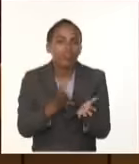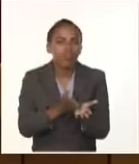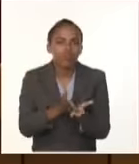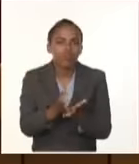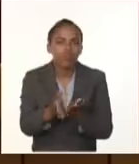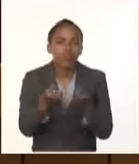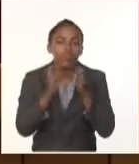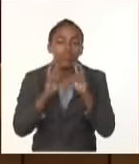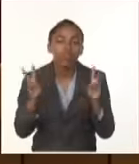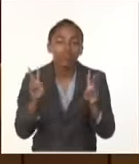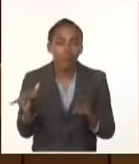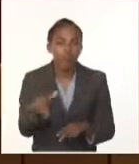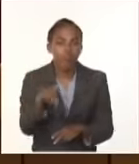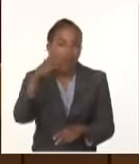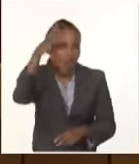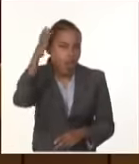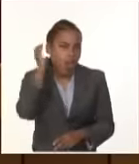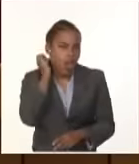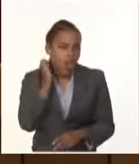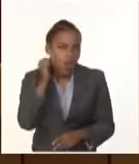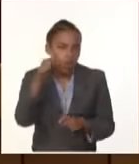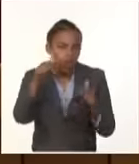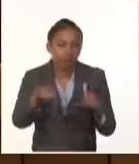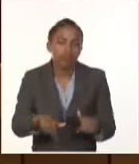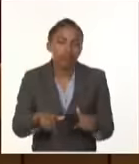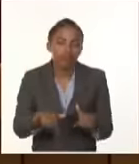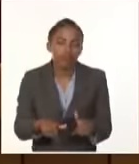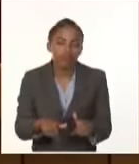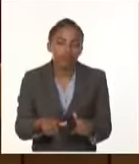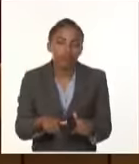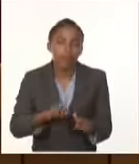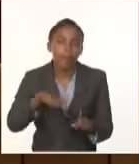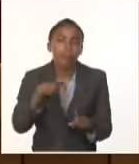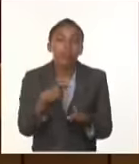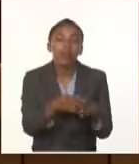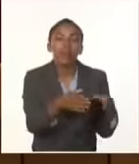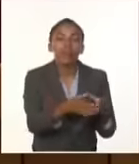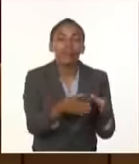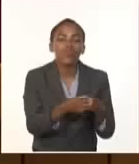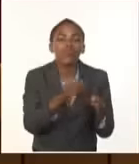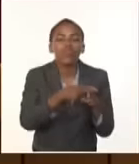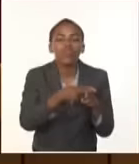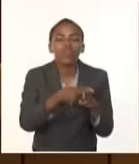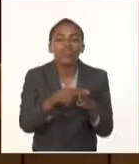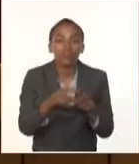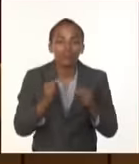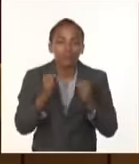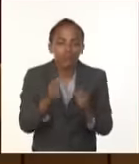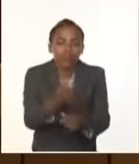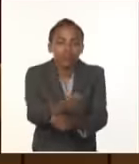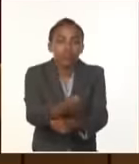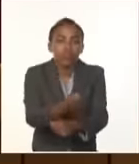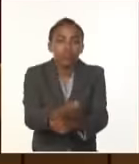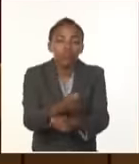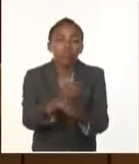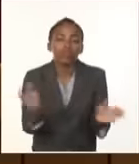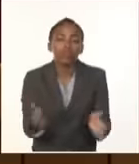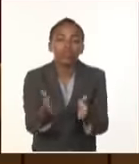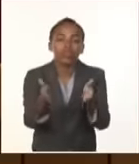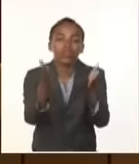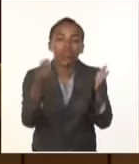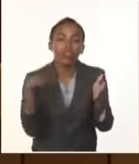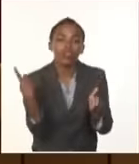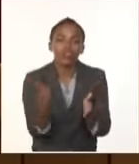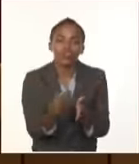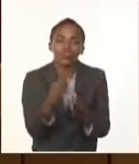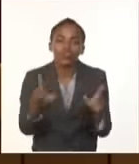Raúl y una parte de la generación histórica con el pie en el estribo, educando y estimulando a los que hoy cumplimos la honrosa tarea